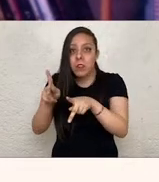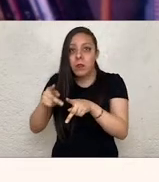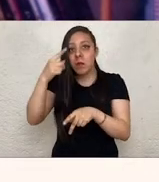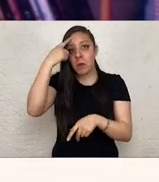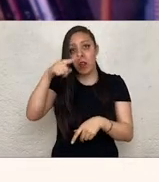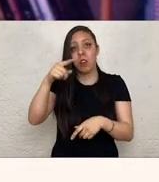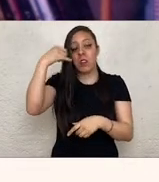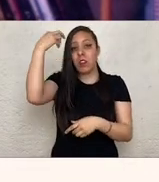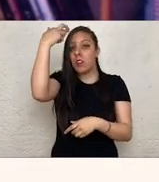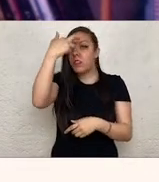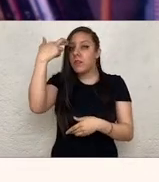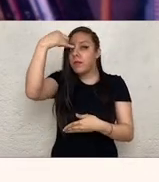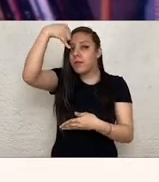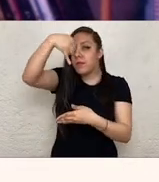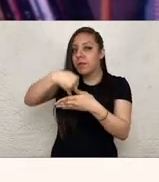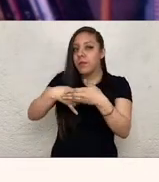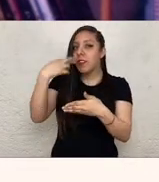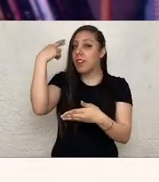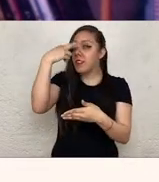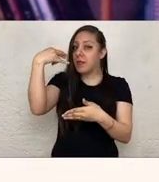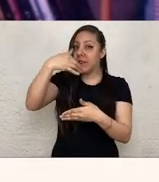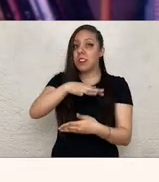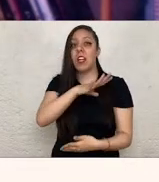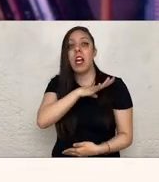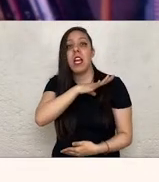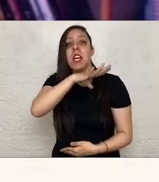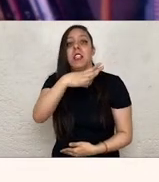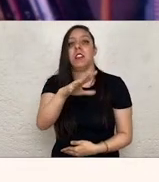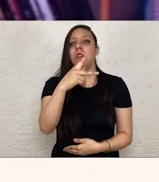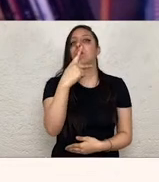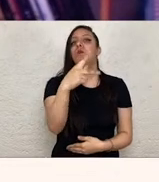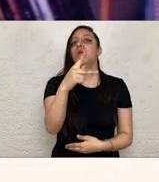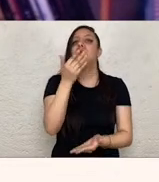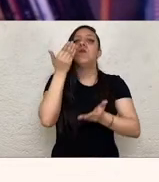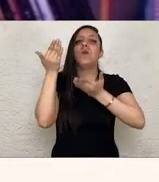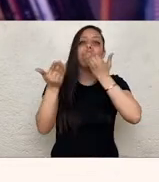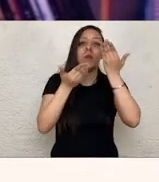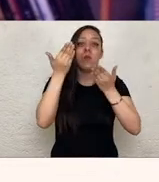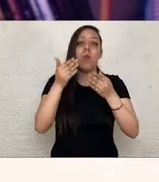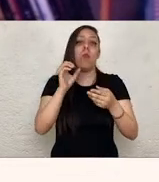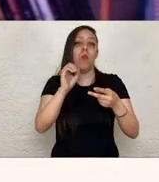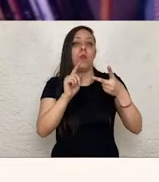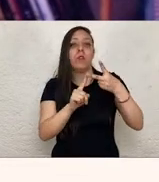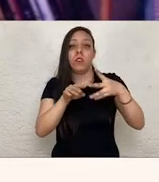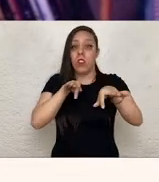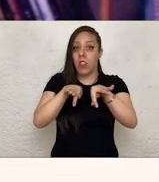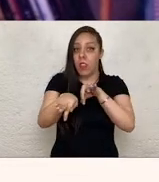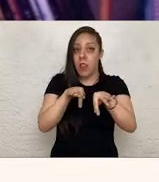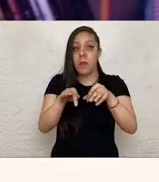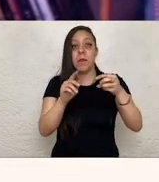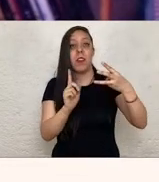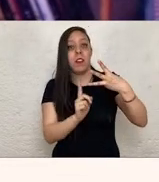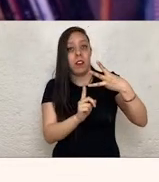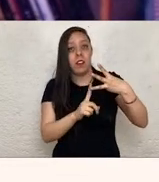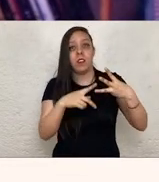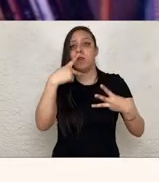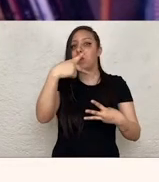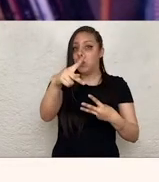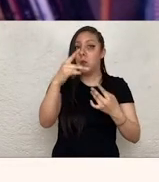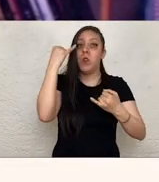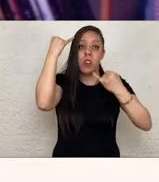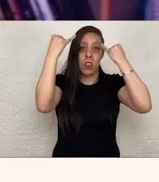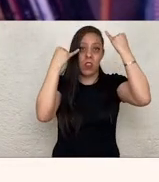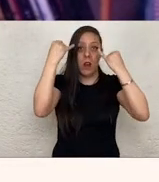ronda en la que nos hagan una reflexión general desde sus lugares de estudio, de trabajo, de